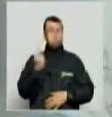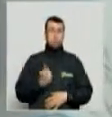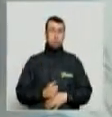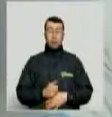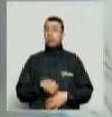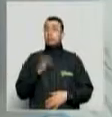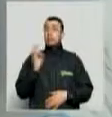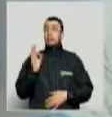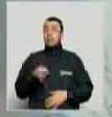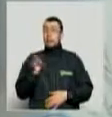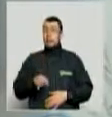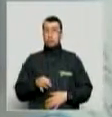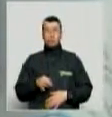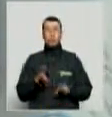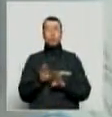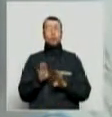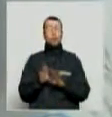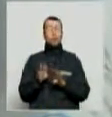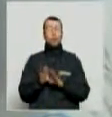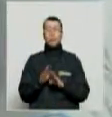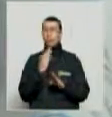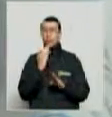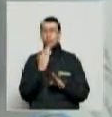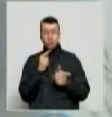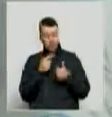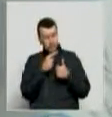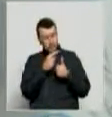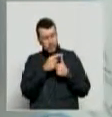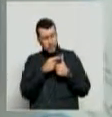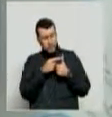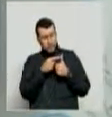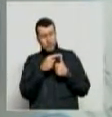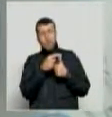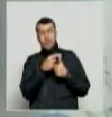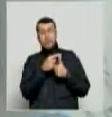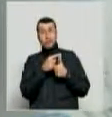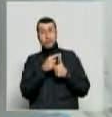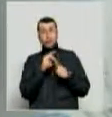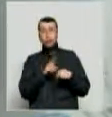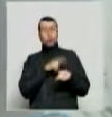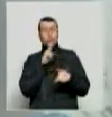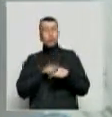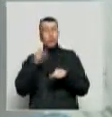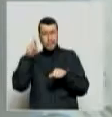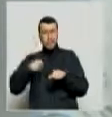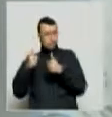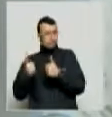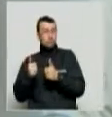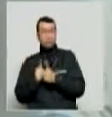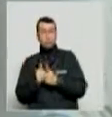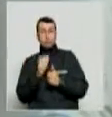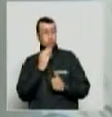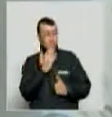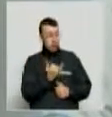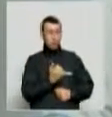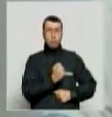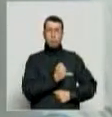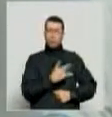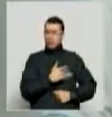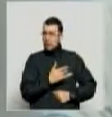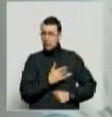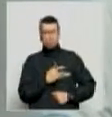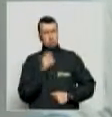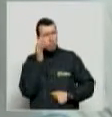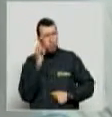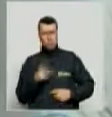siempre tiene que tener como su huella digital en su estado normal, o sea, su examen de corazón cuando uno está asintomático en su estilo de